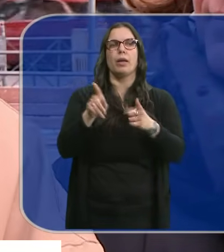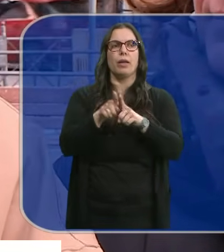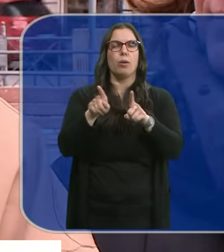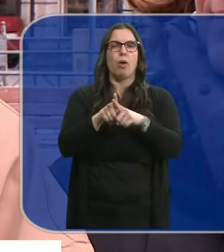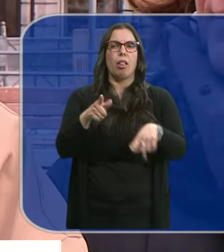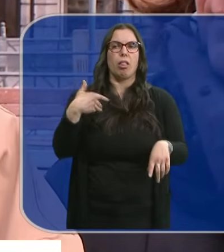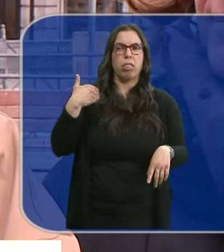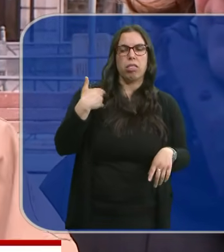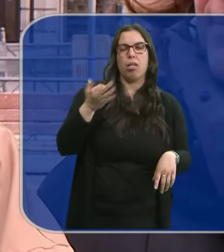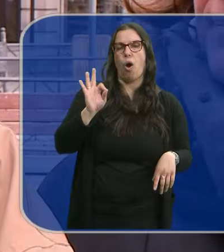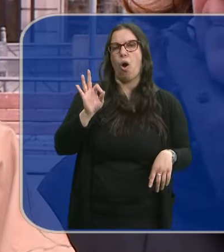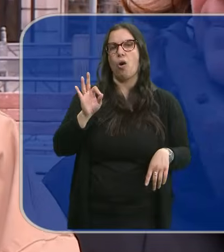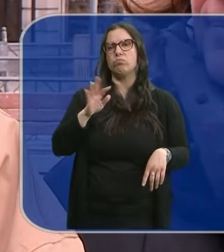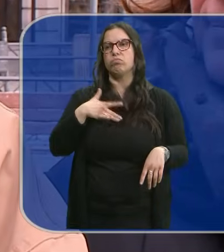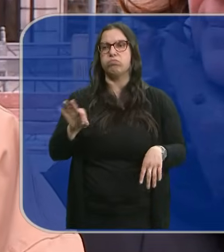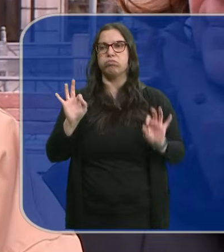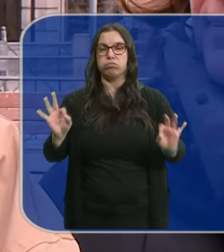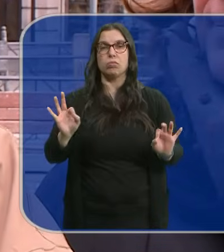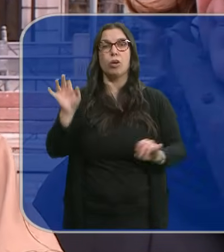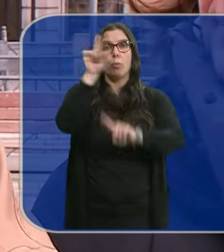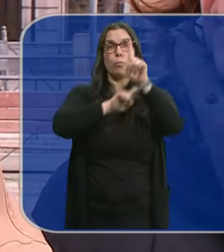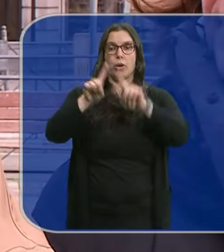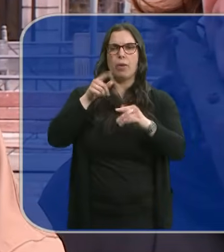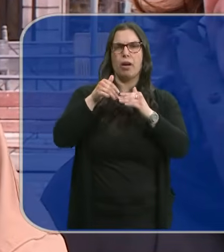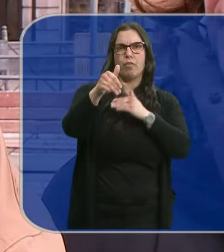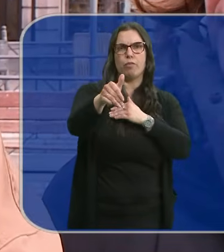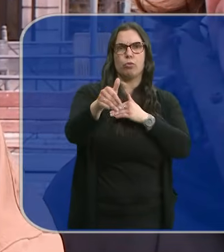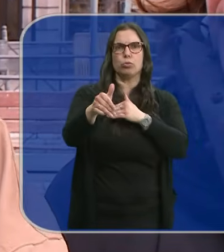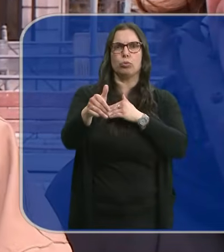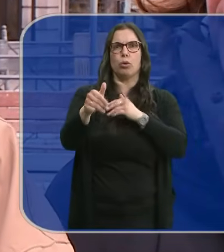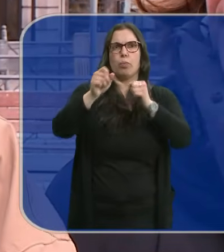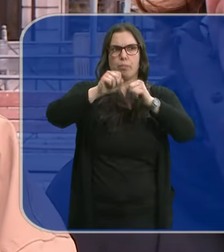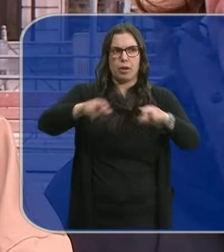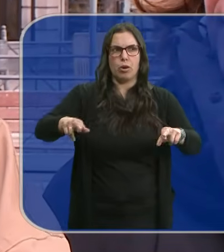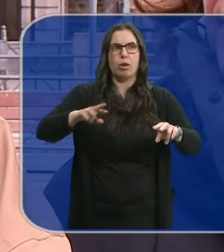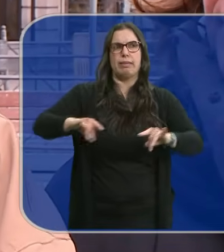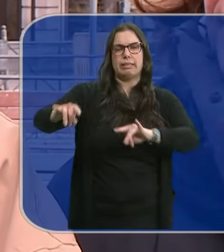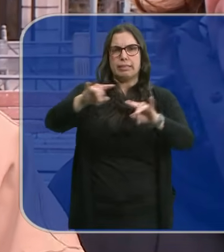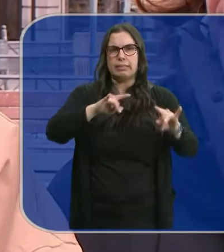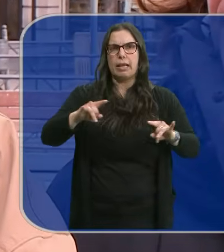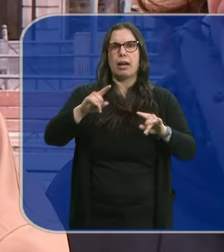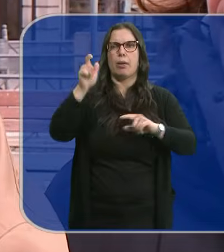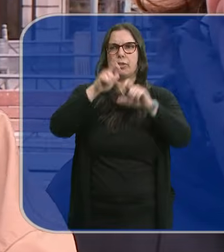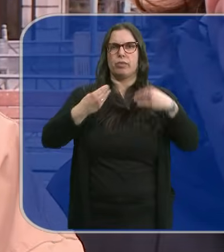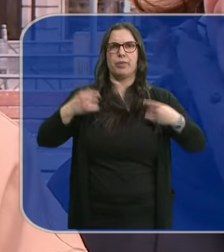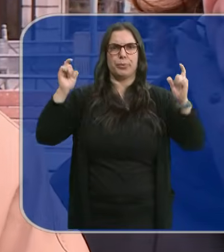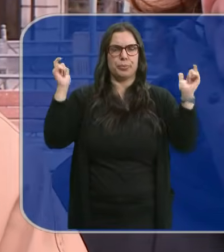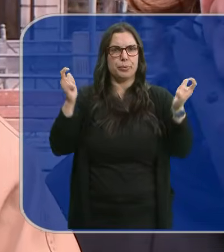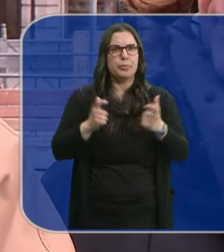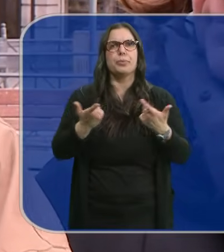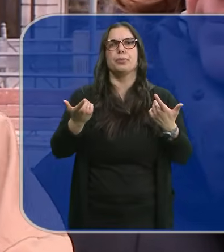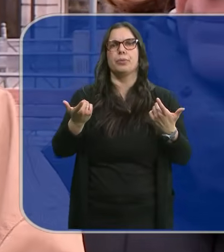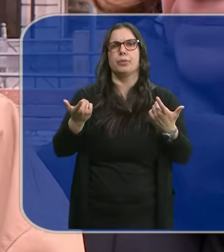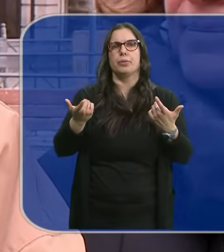y el conformismo, son dos problemas que a futuro nos van a traer que esta tierra tenga menos población, que siga